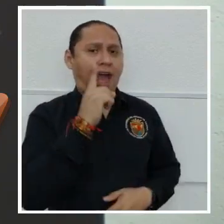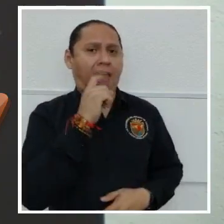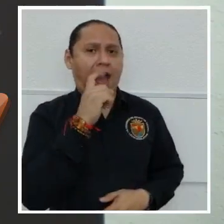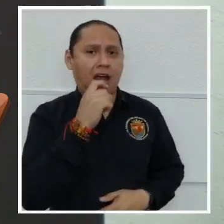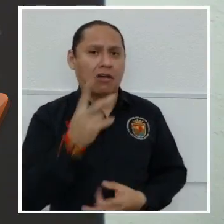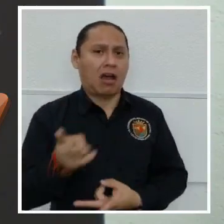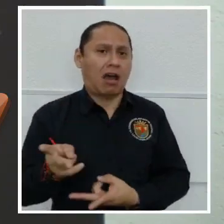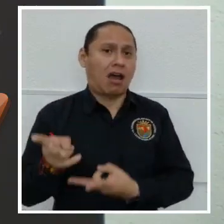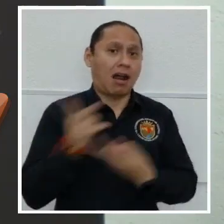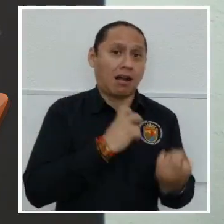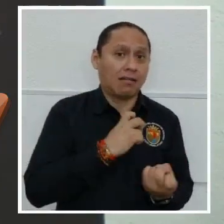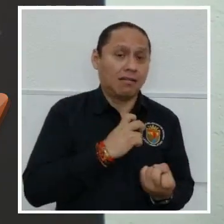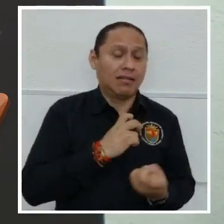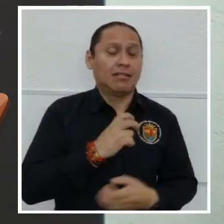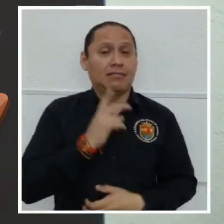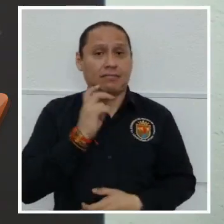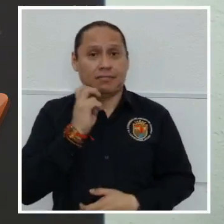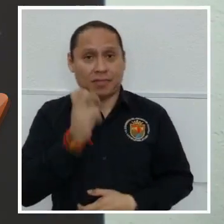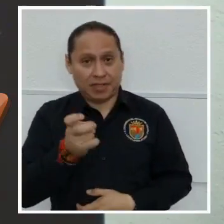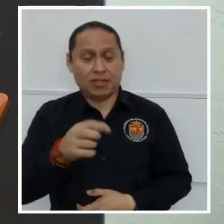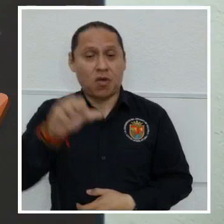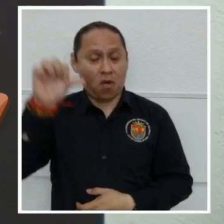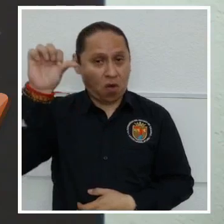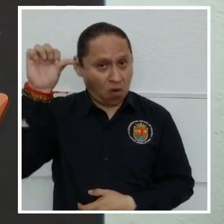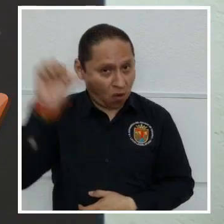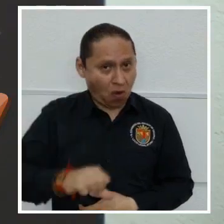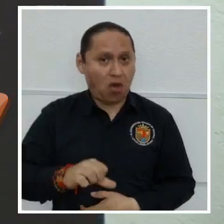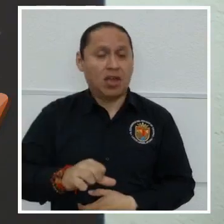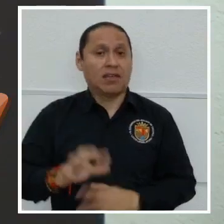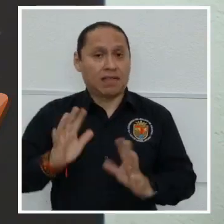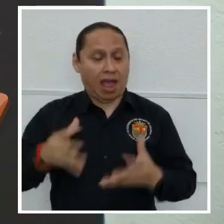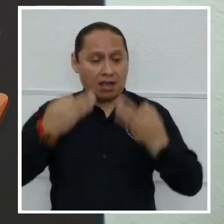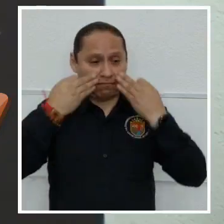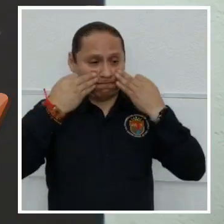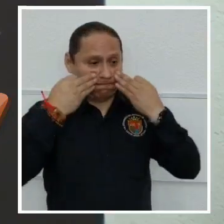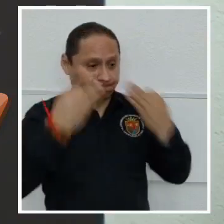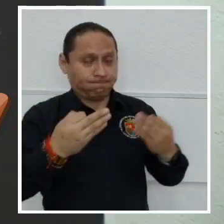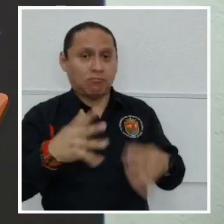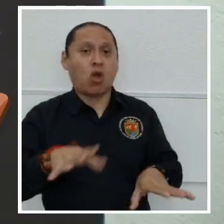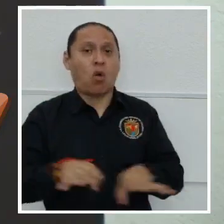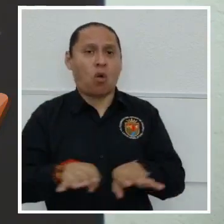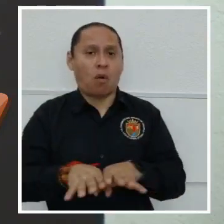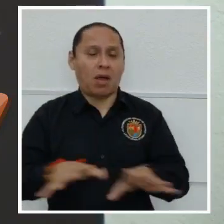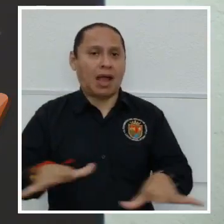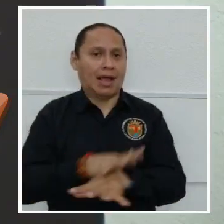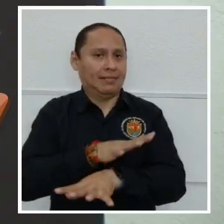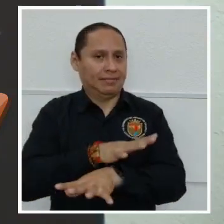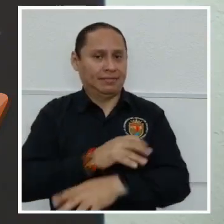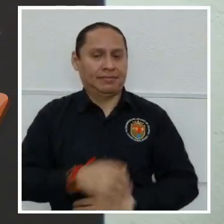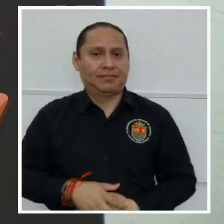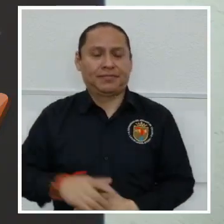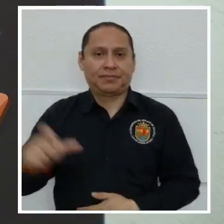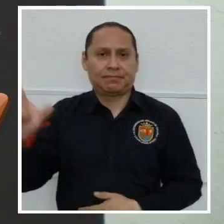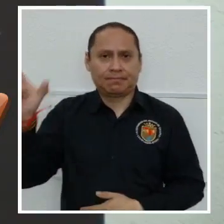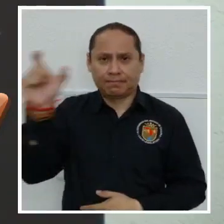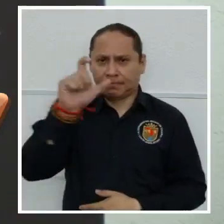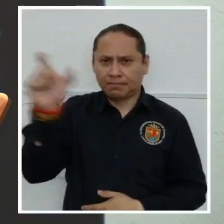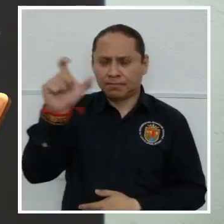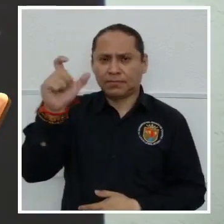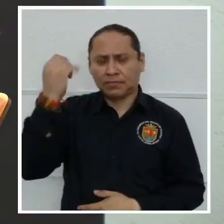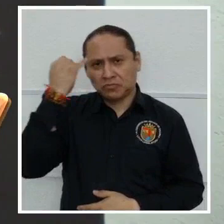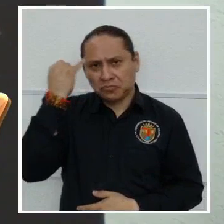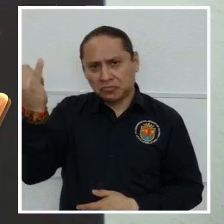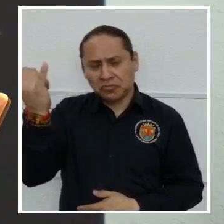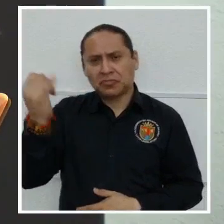debemos hoy más que nunca que tomarlos en consideración cuando sumado a